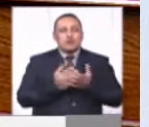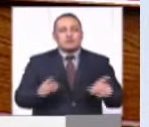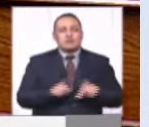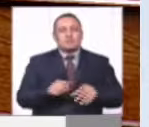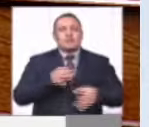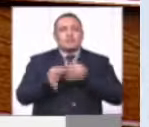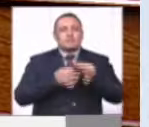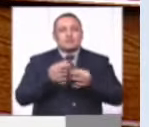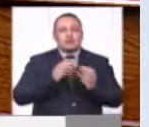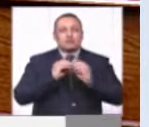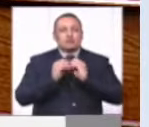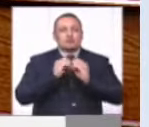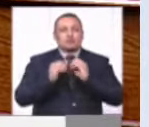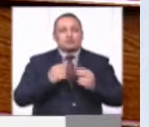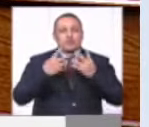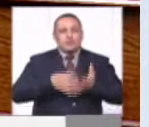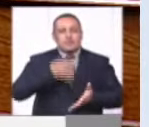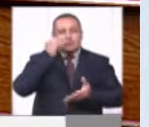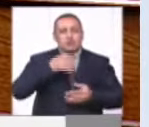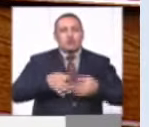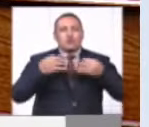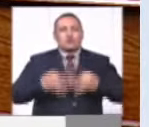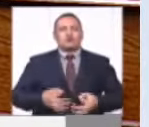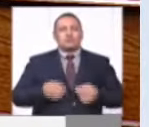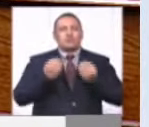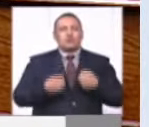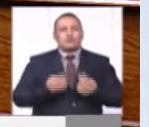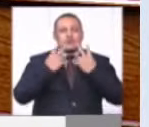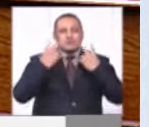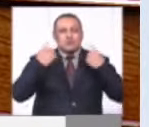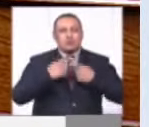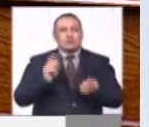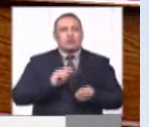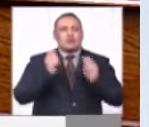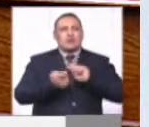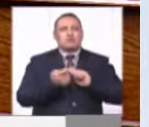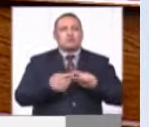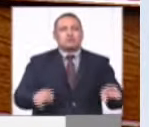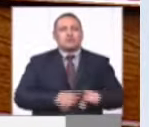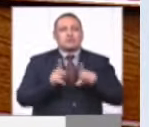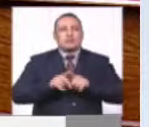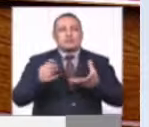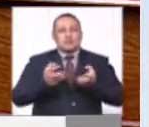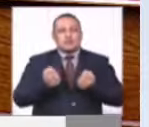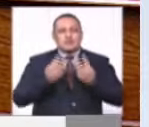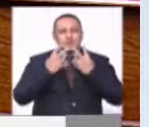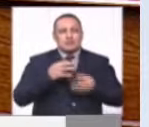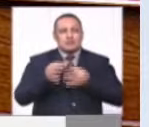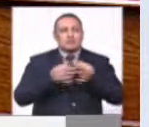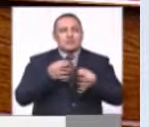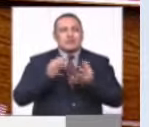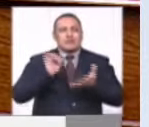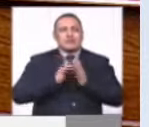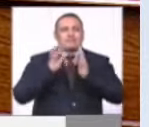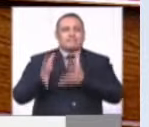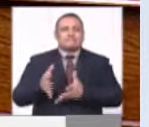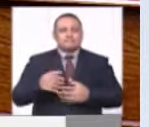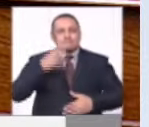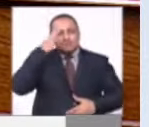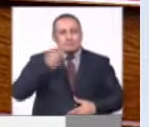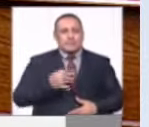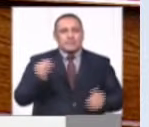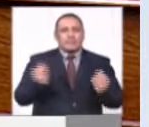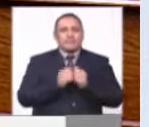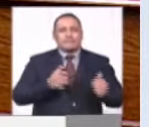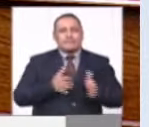dice recuperación de aprendizajes, correcto. ¿Y por qué entonces el cambio? ¿Acaso quiere decirnos que dejemos de creer